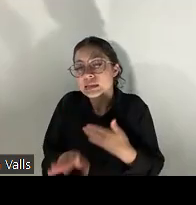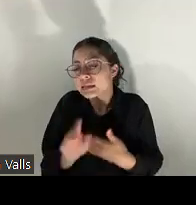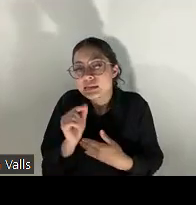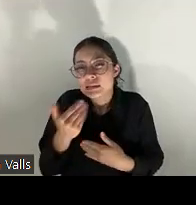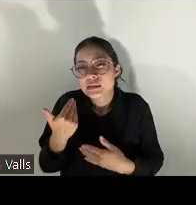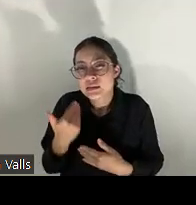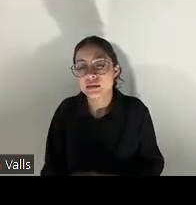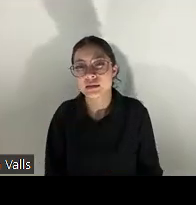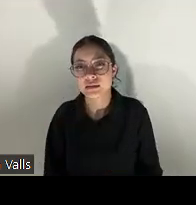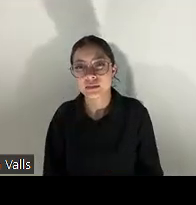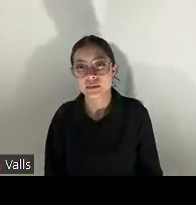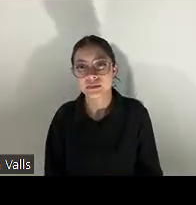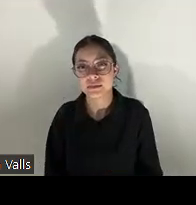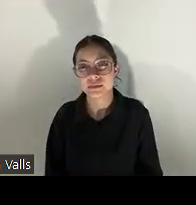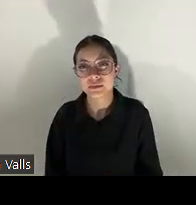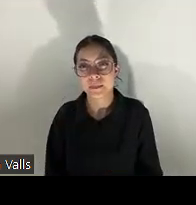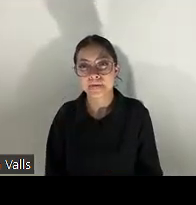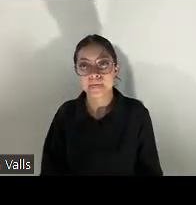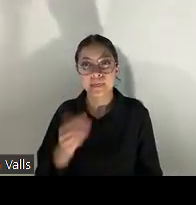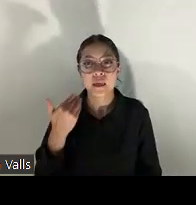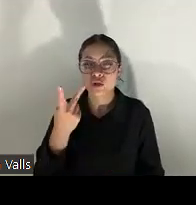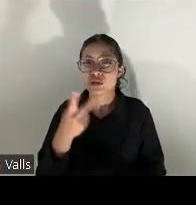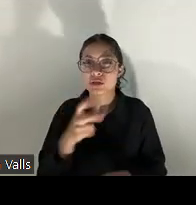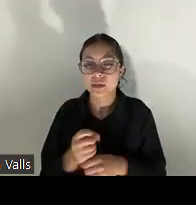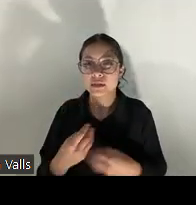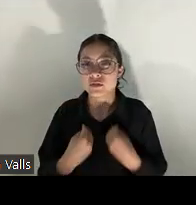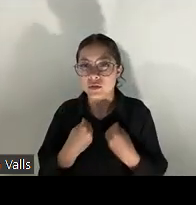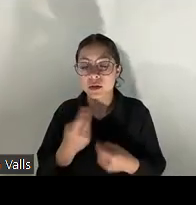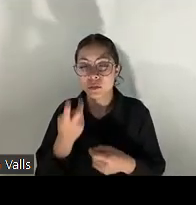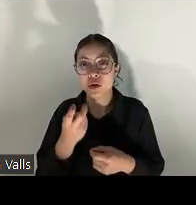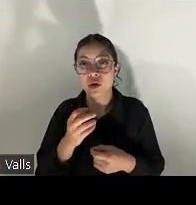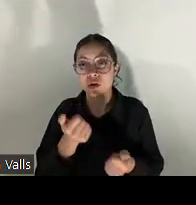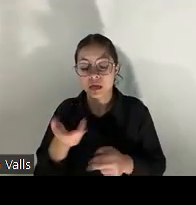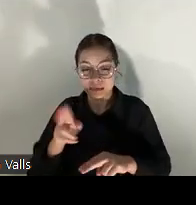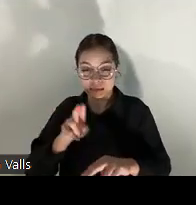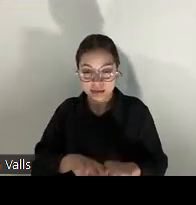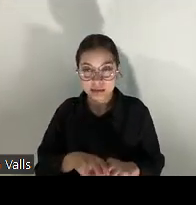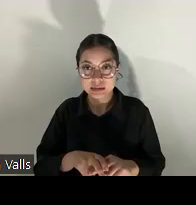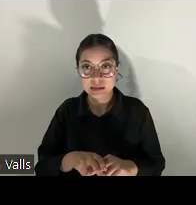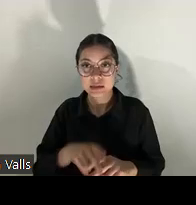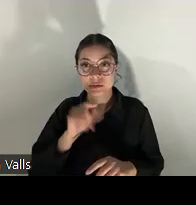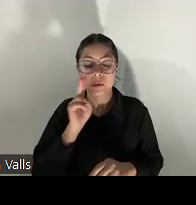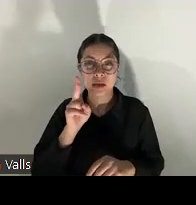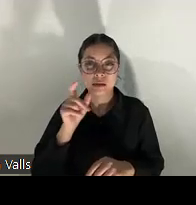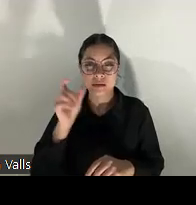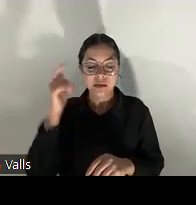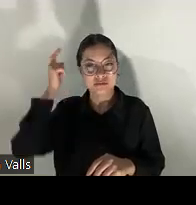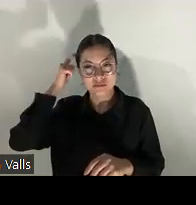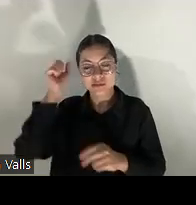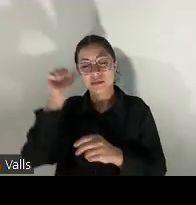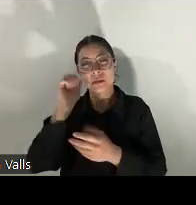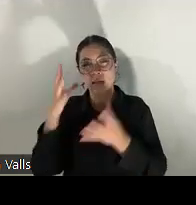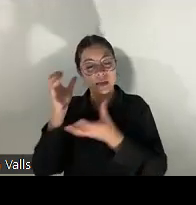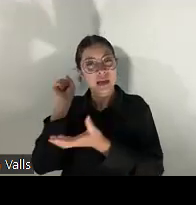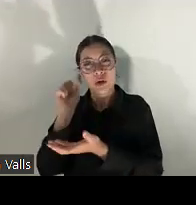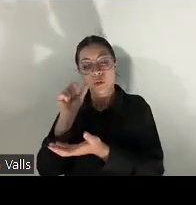que tiene, si acaso, 2 semanas de vida. Entonces lo llevamos asentado vemos que su cabeza normalmente debe de ir